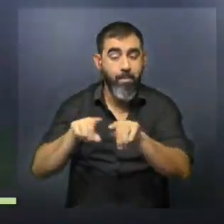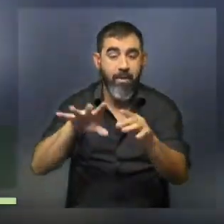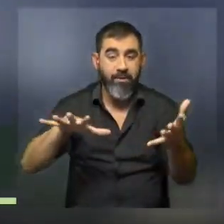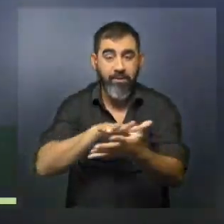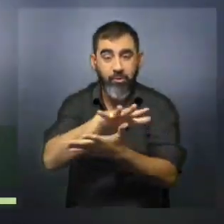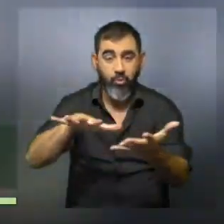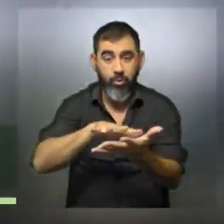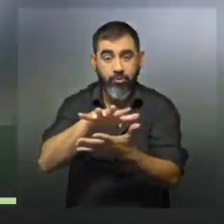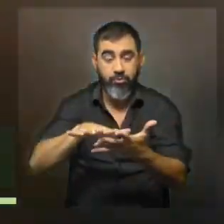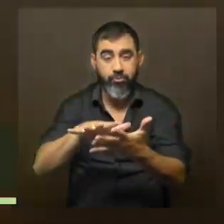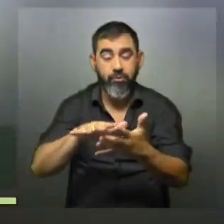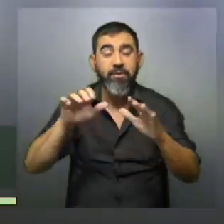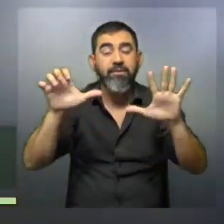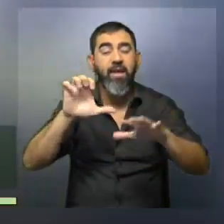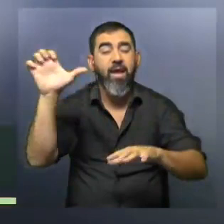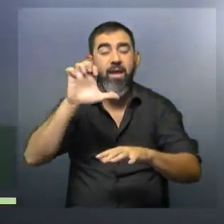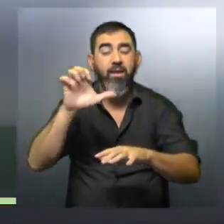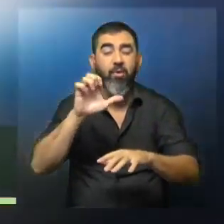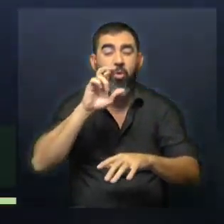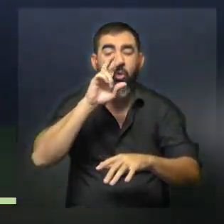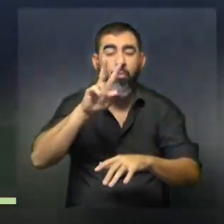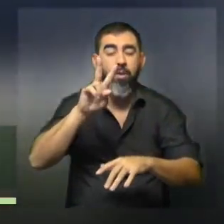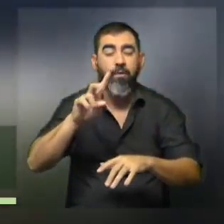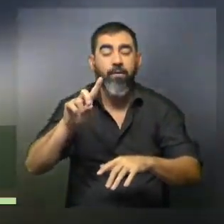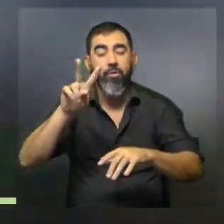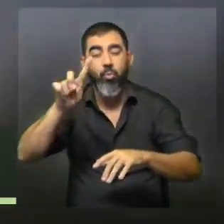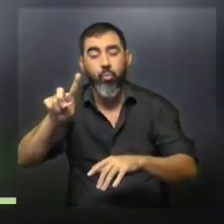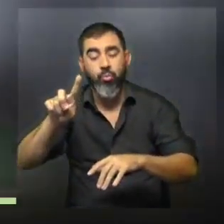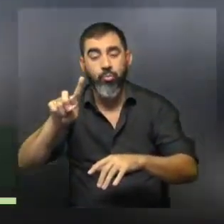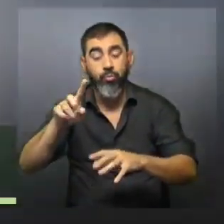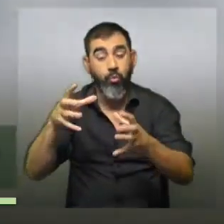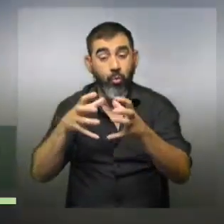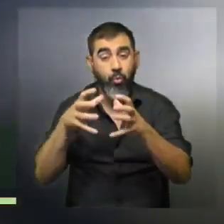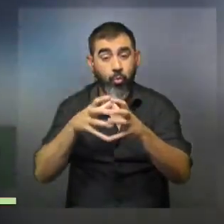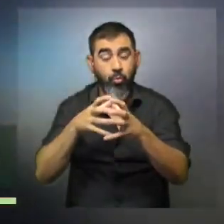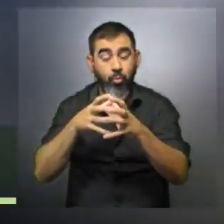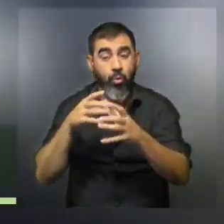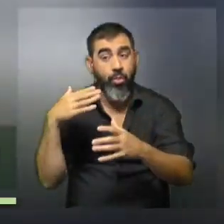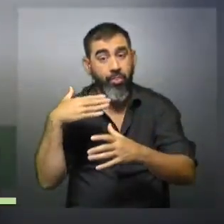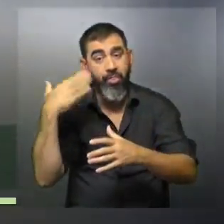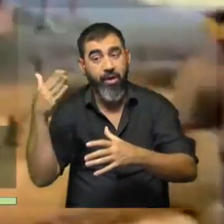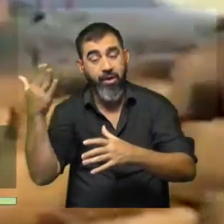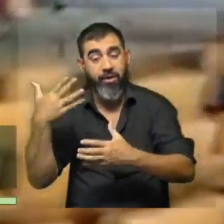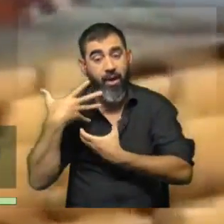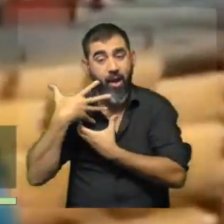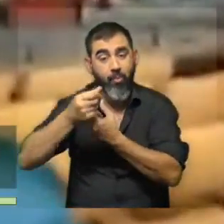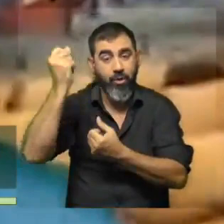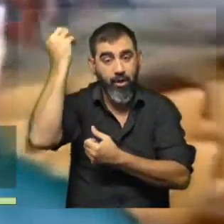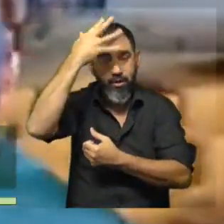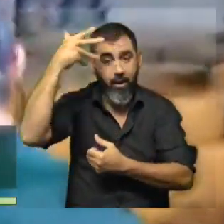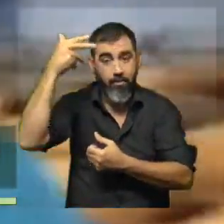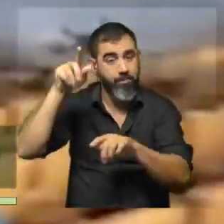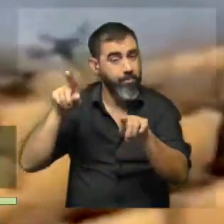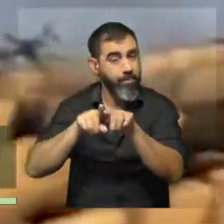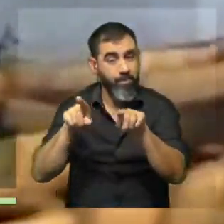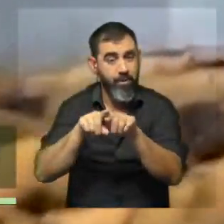Washington en seis de enero de 2021 por parte de extremistas de derecha que apoyaban a